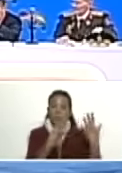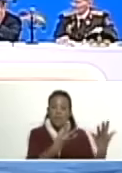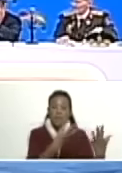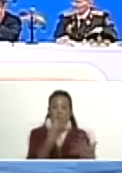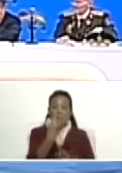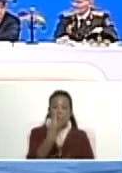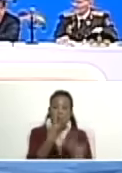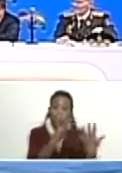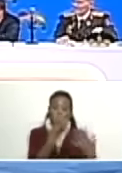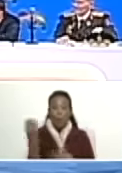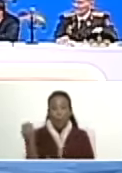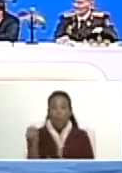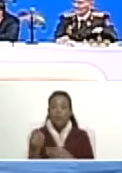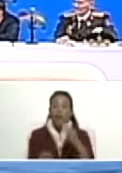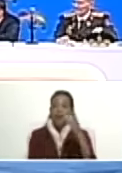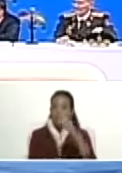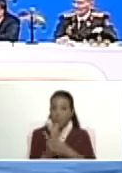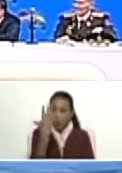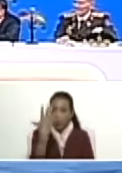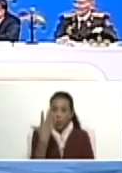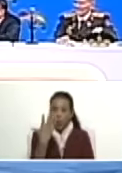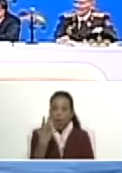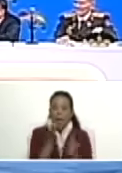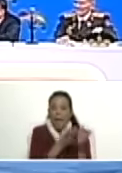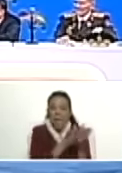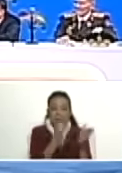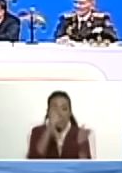se inaugura el periodo,